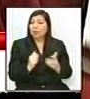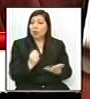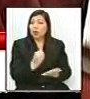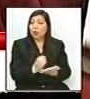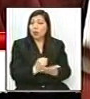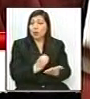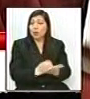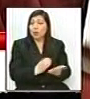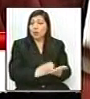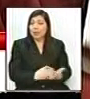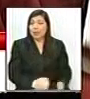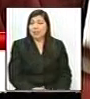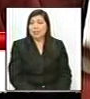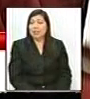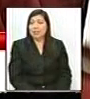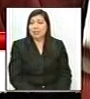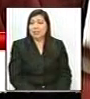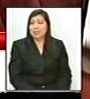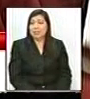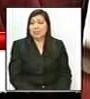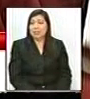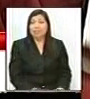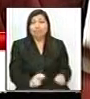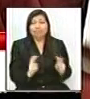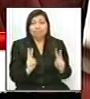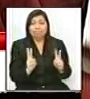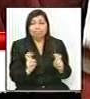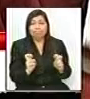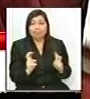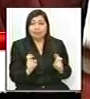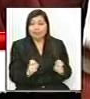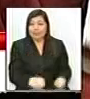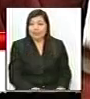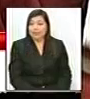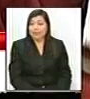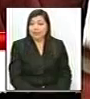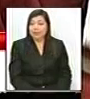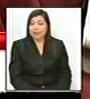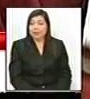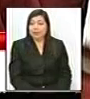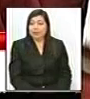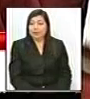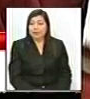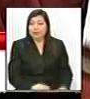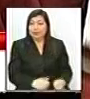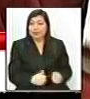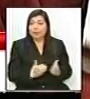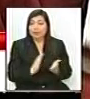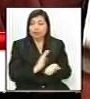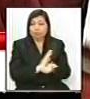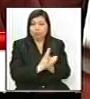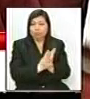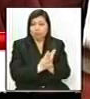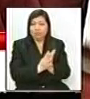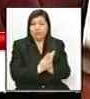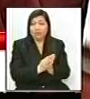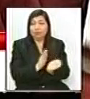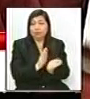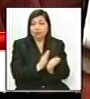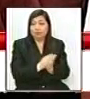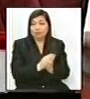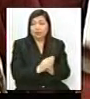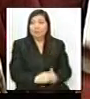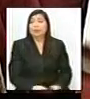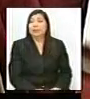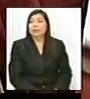de el tema de la exportación de concha de abanico. Y la Unión Europea